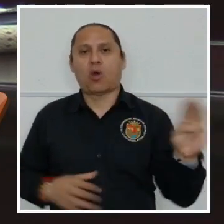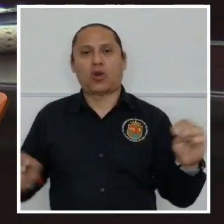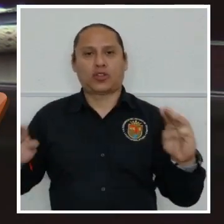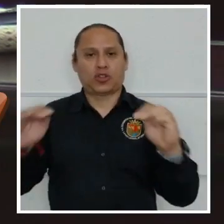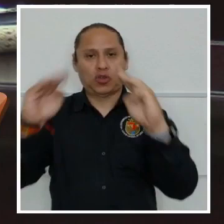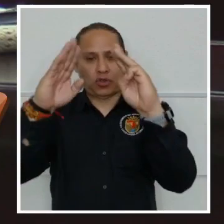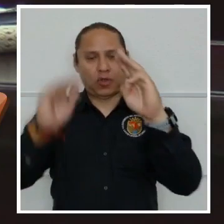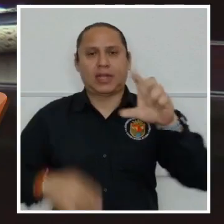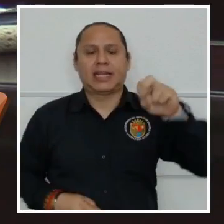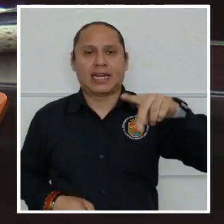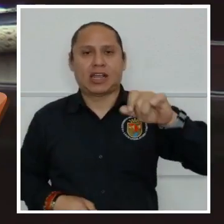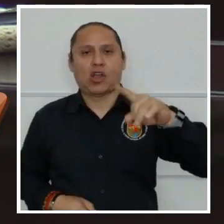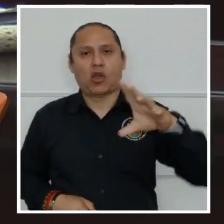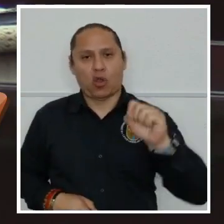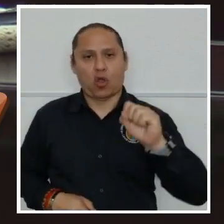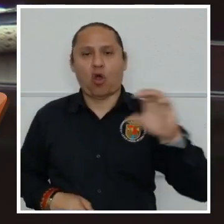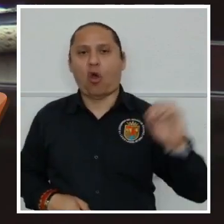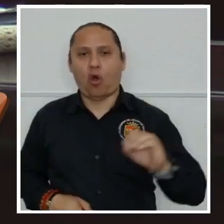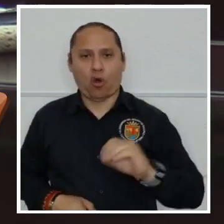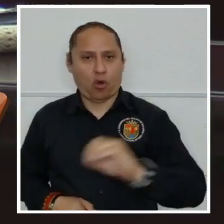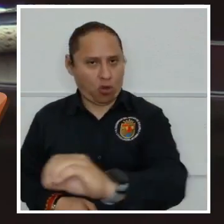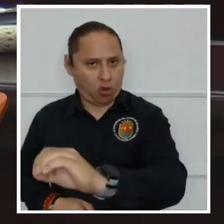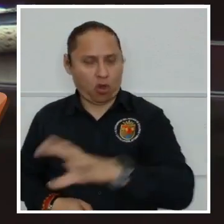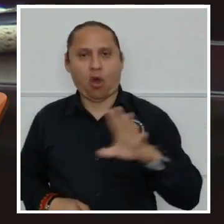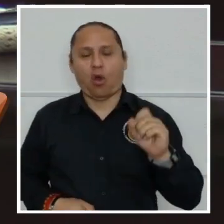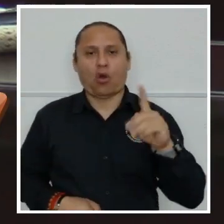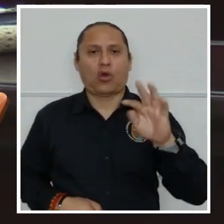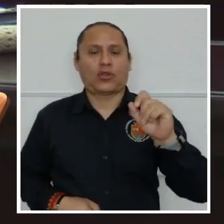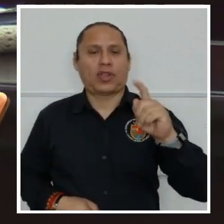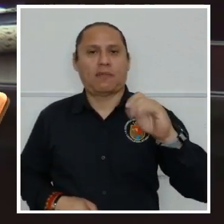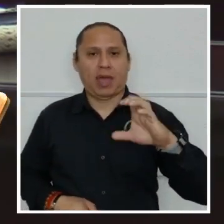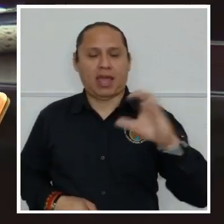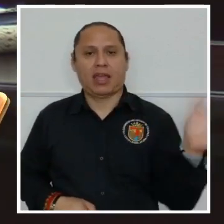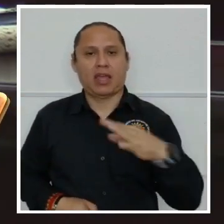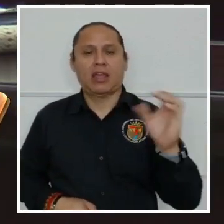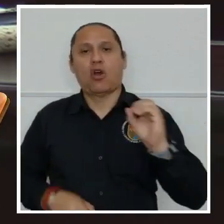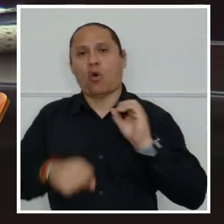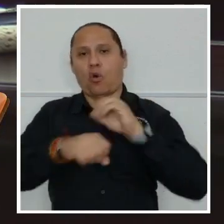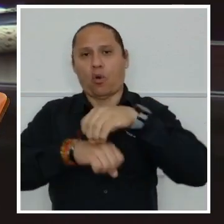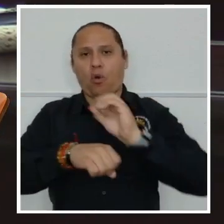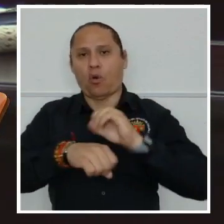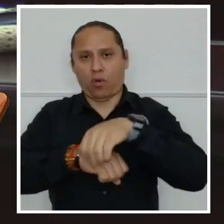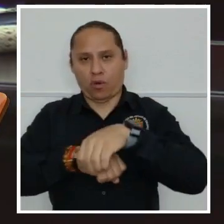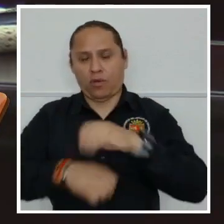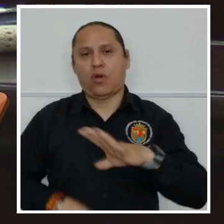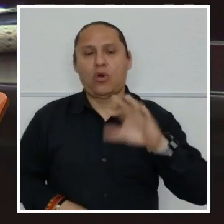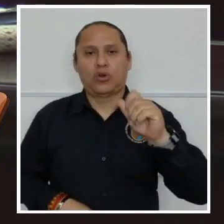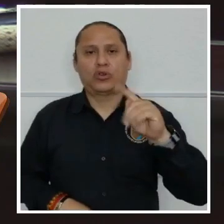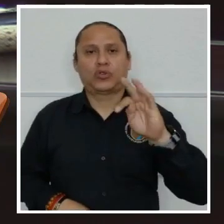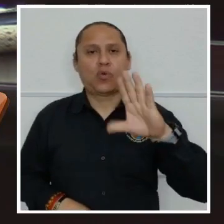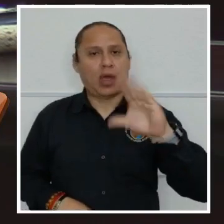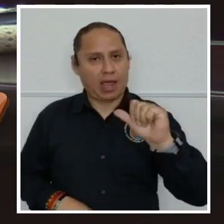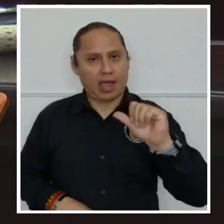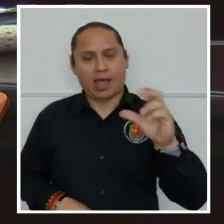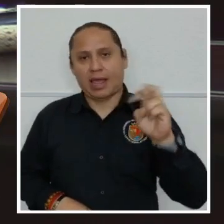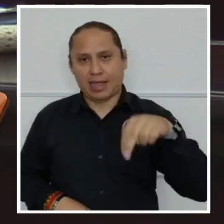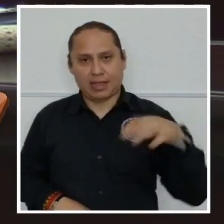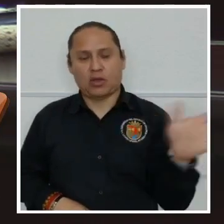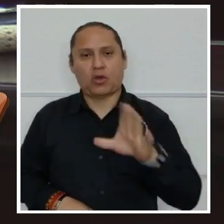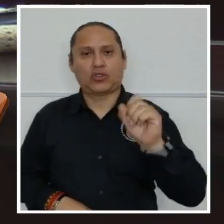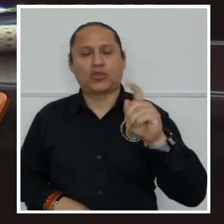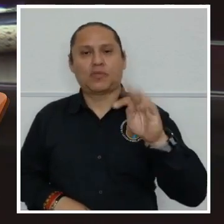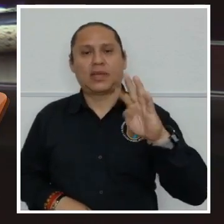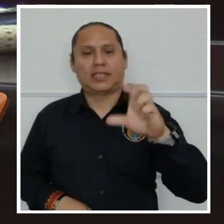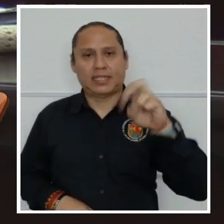Motocintla, Nicolás Ruiz, Ocosingo, Ocotepec, Ocoso Cuautla de Espinosa, Ostoacán,